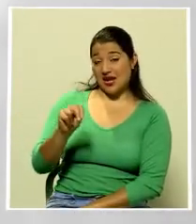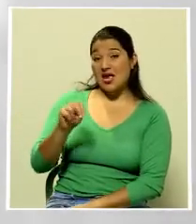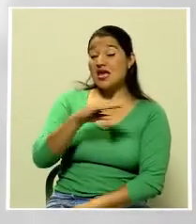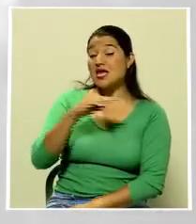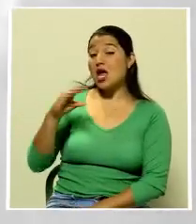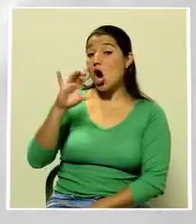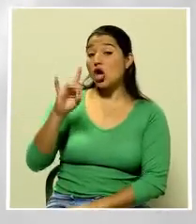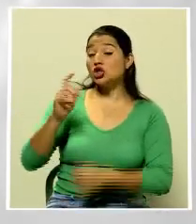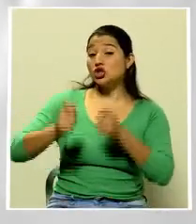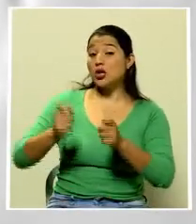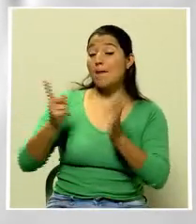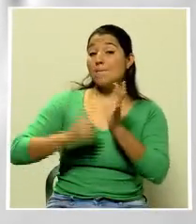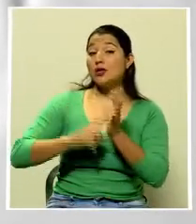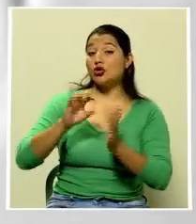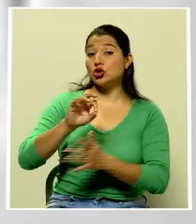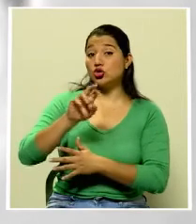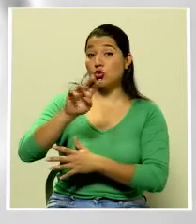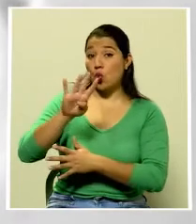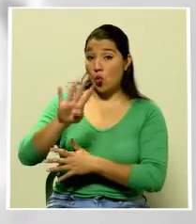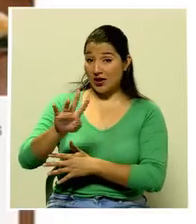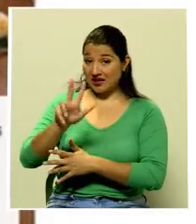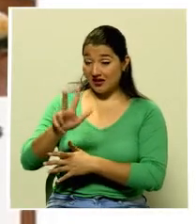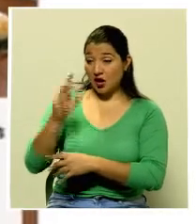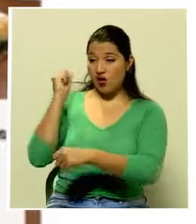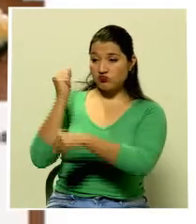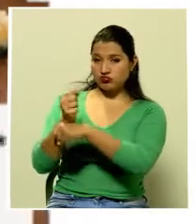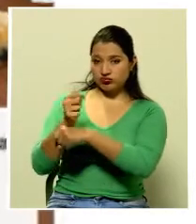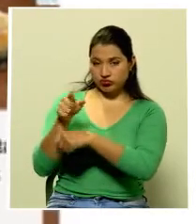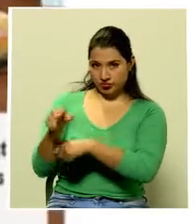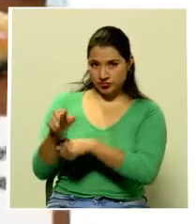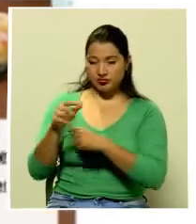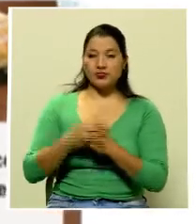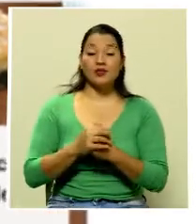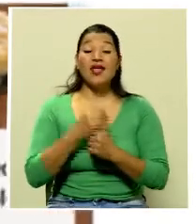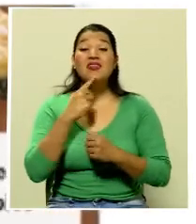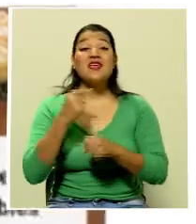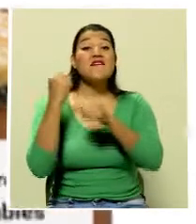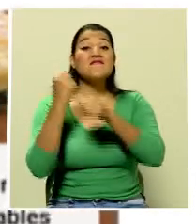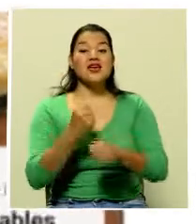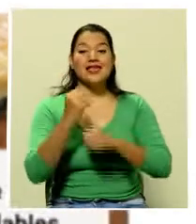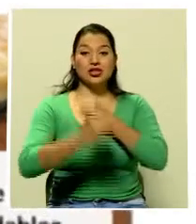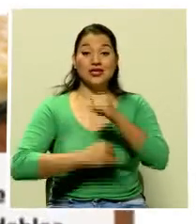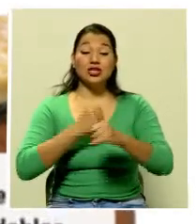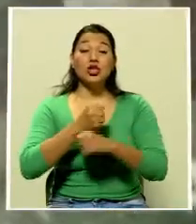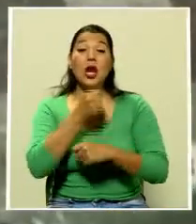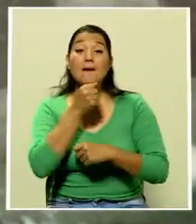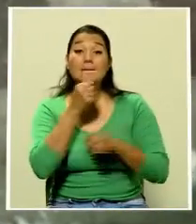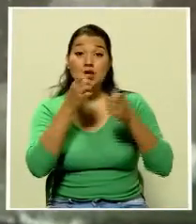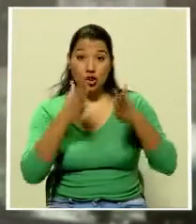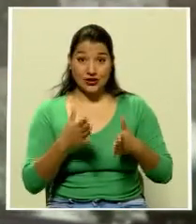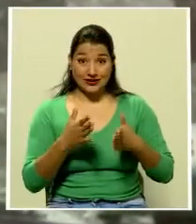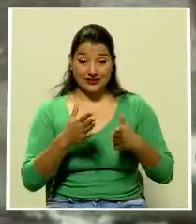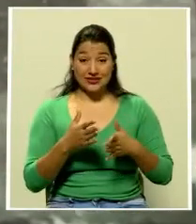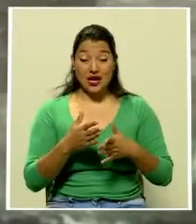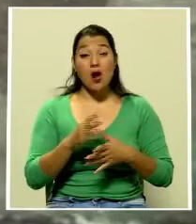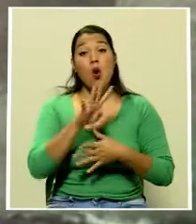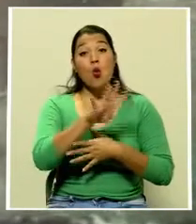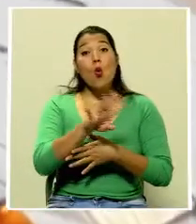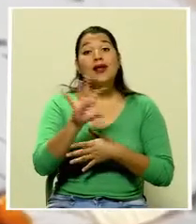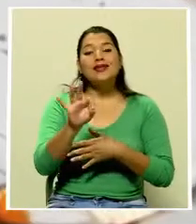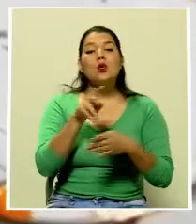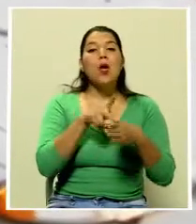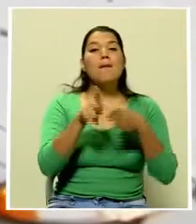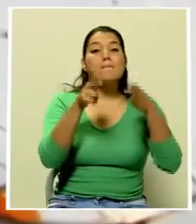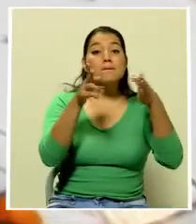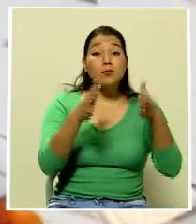de 1943. Según la Federación Internacional de Periodistas, 49 de estos profesionales